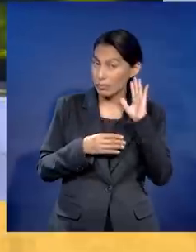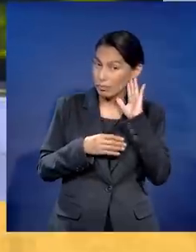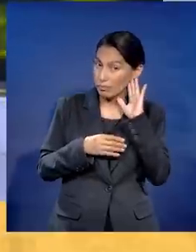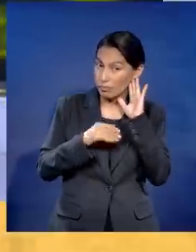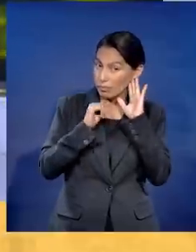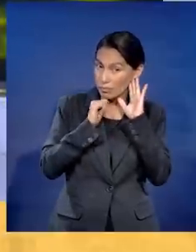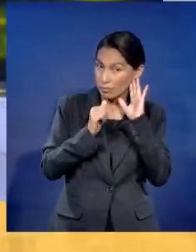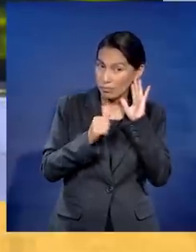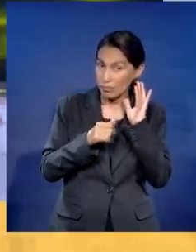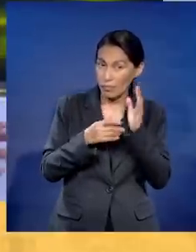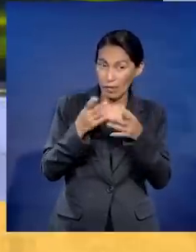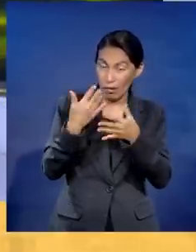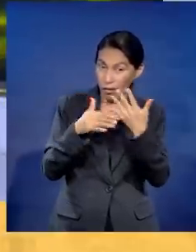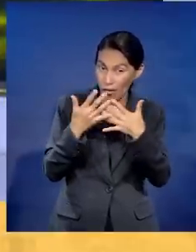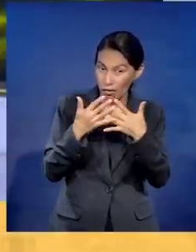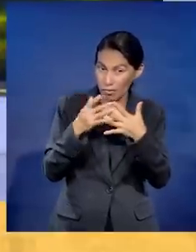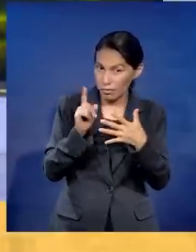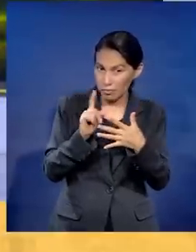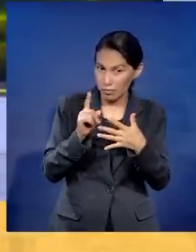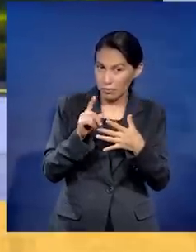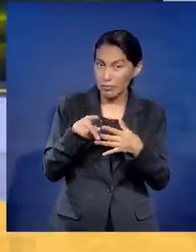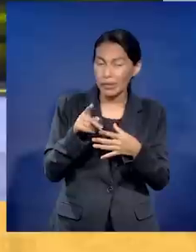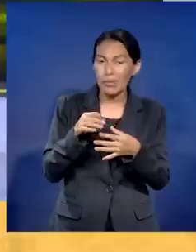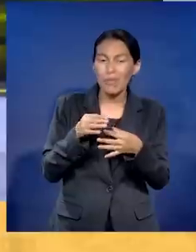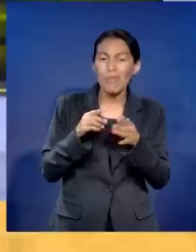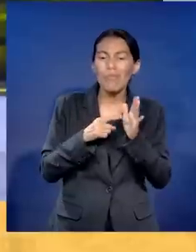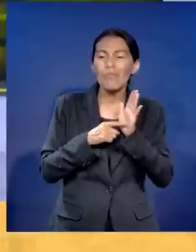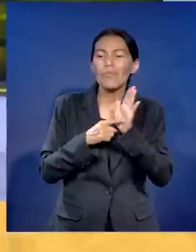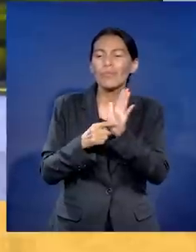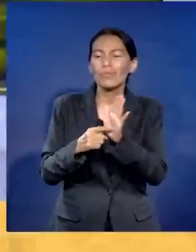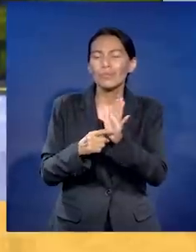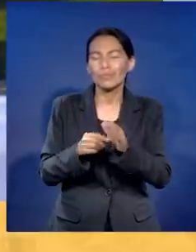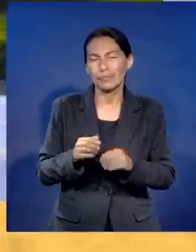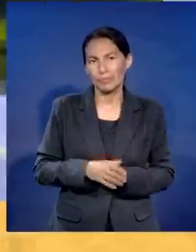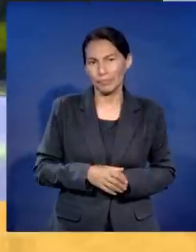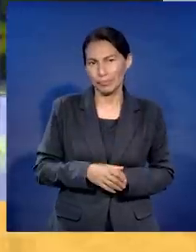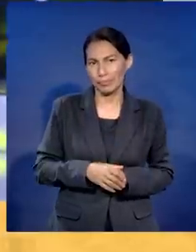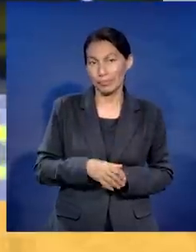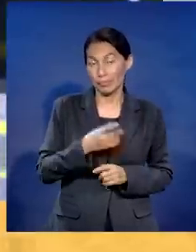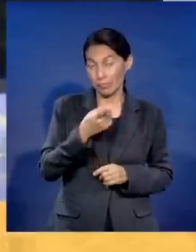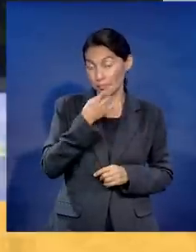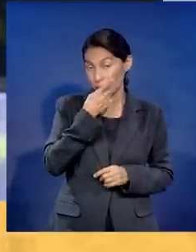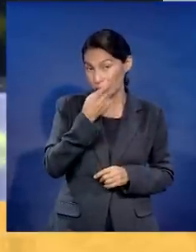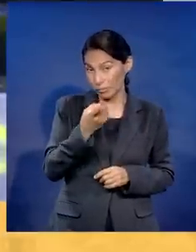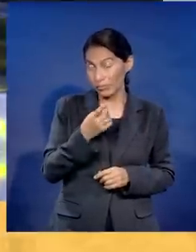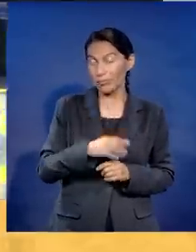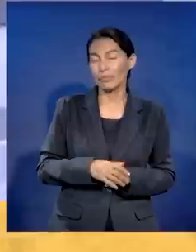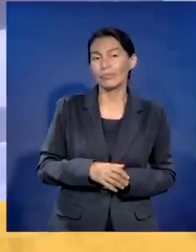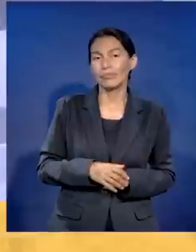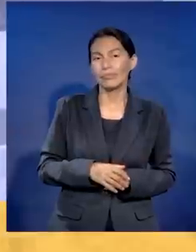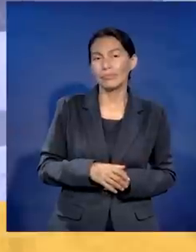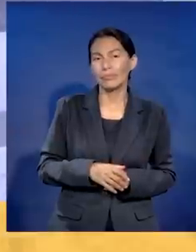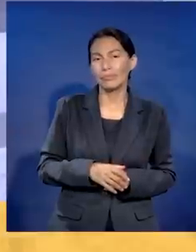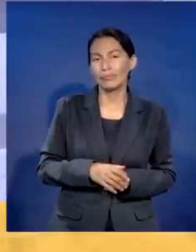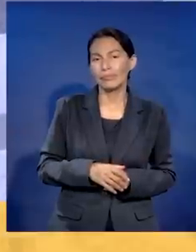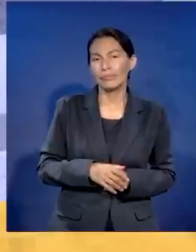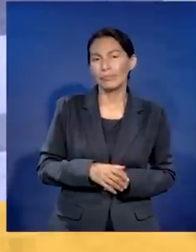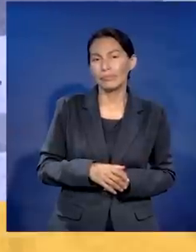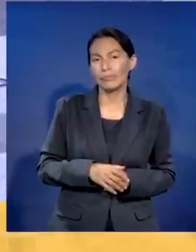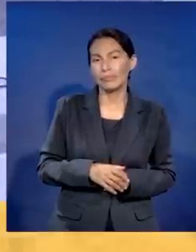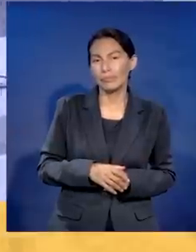tienen otros canales, eso es tema de otro día. Asegúrate que apuestas por el canal correcto, pero dile que la amas.